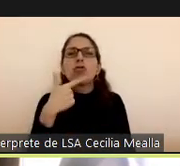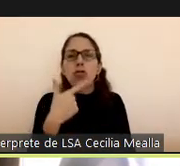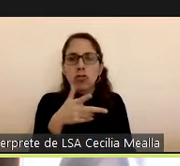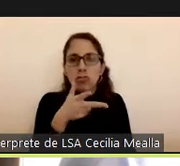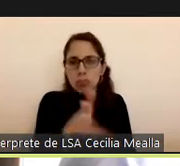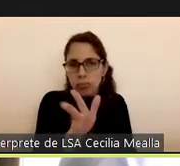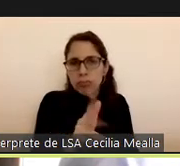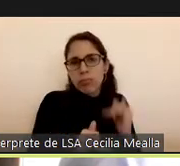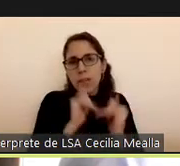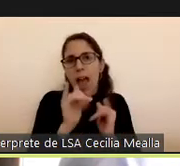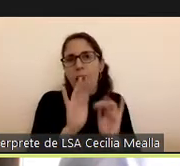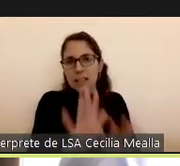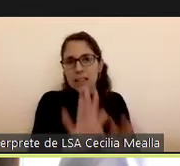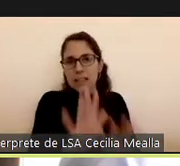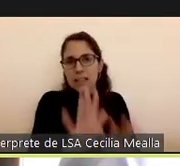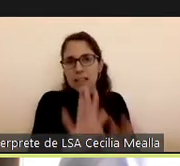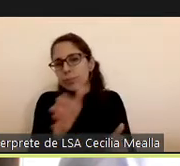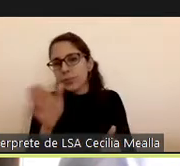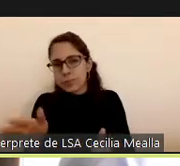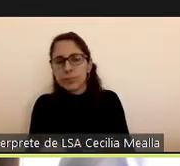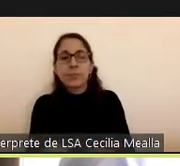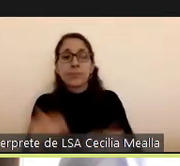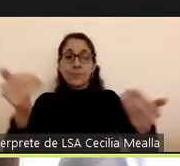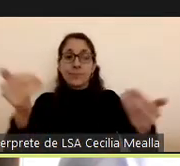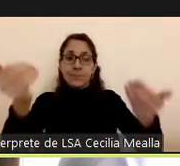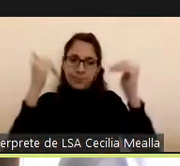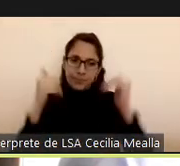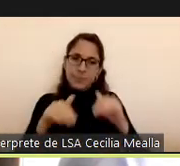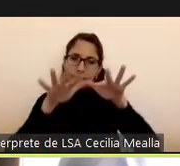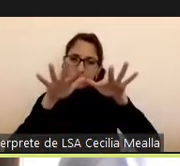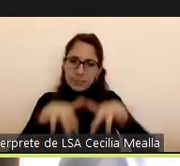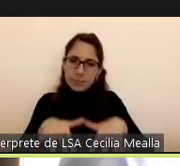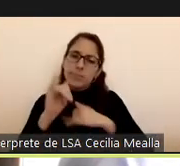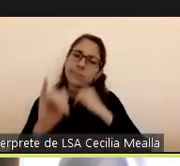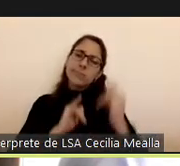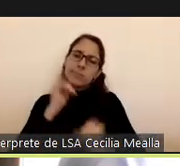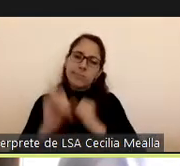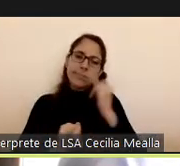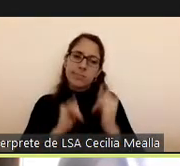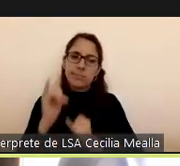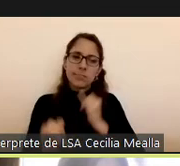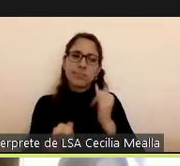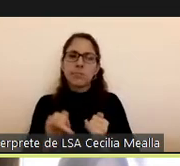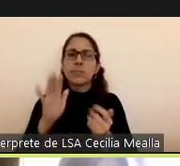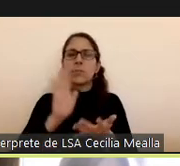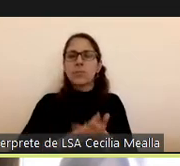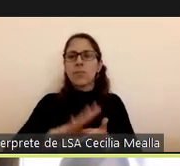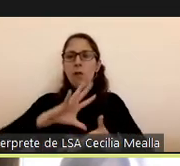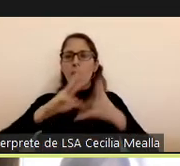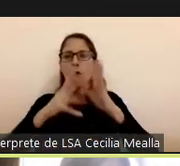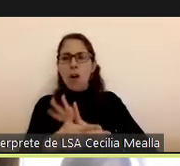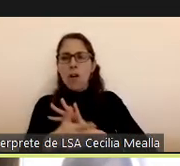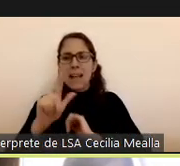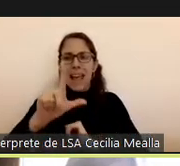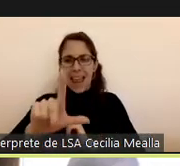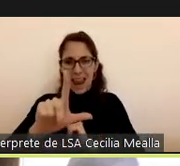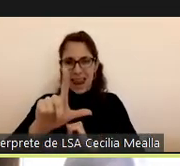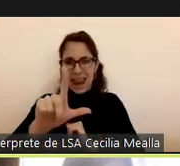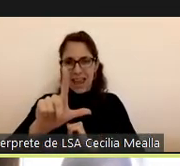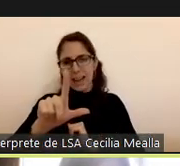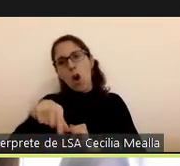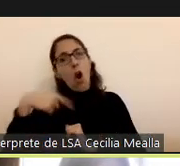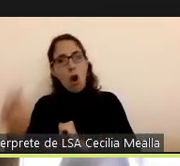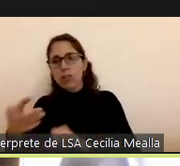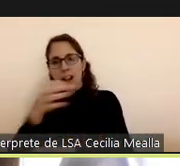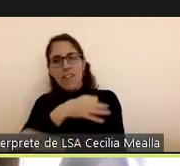Después habla, bueno, acá también tienen otra introducción, algo de las formas L, que son otro tipo de bacterias que pueden